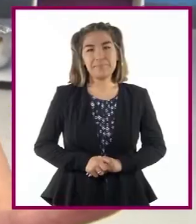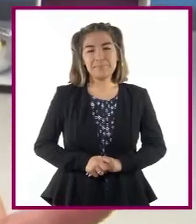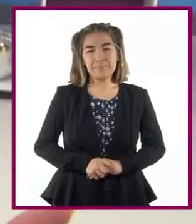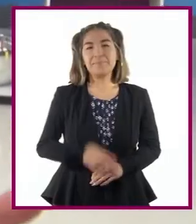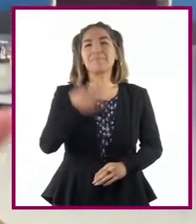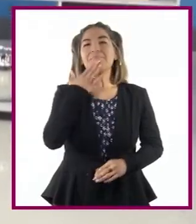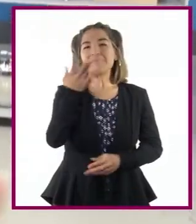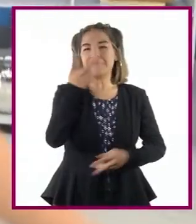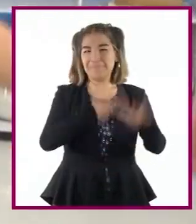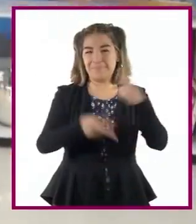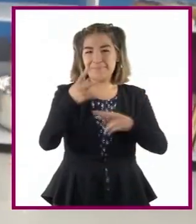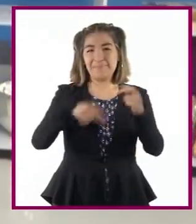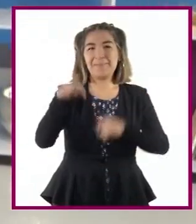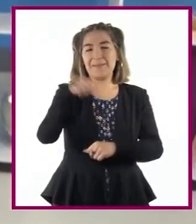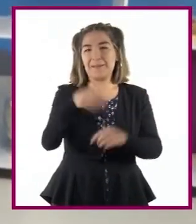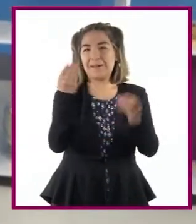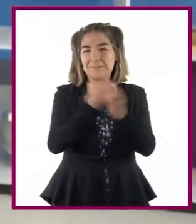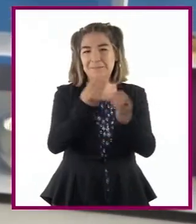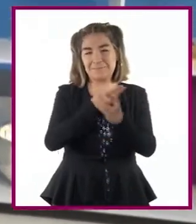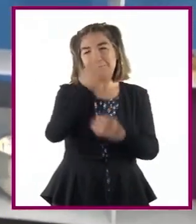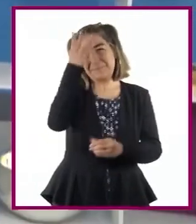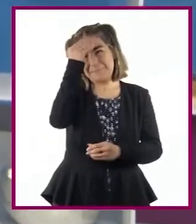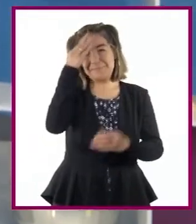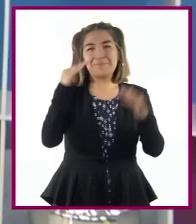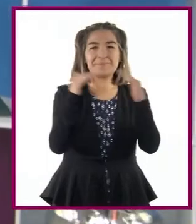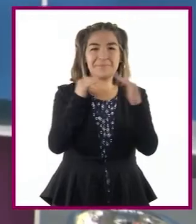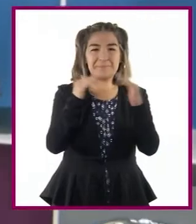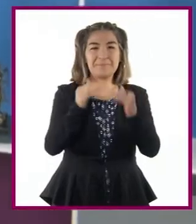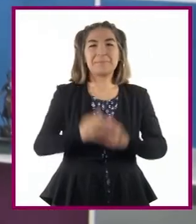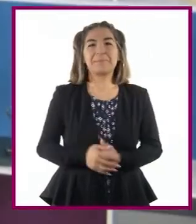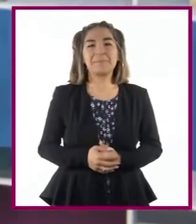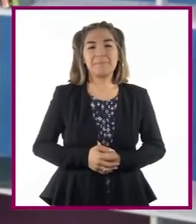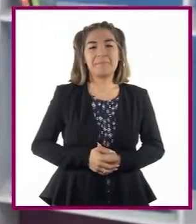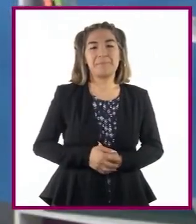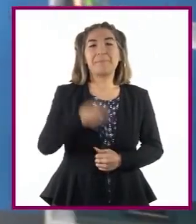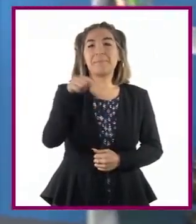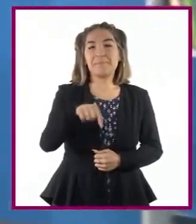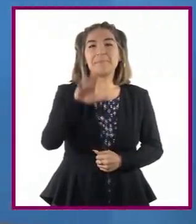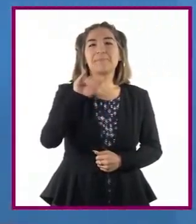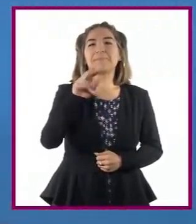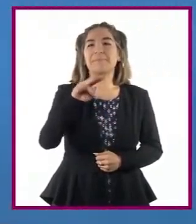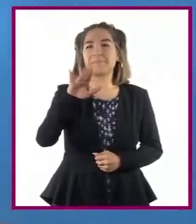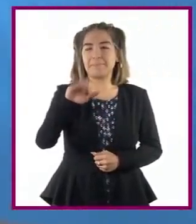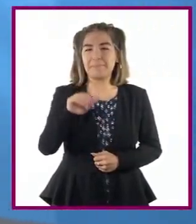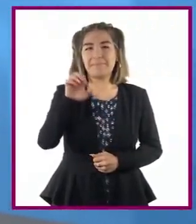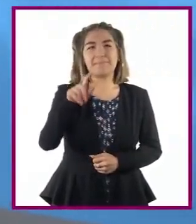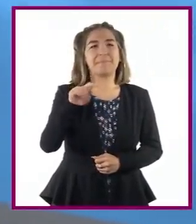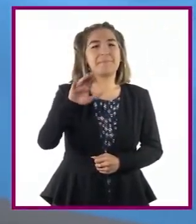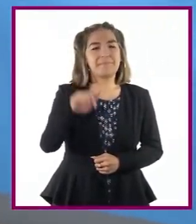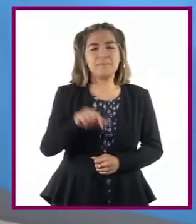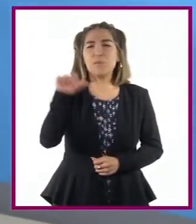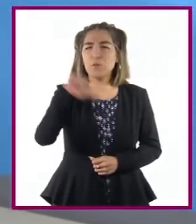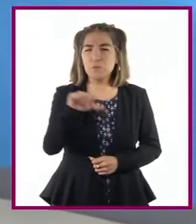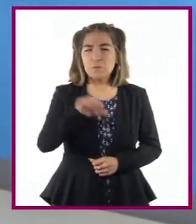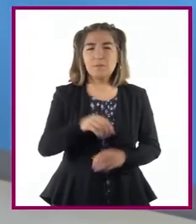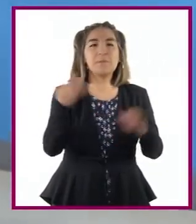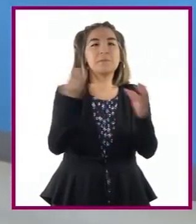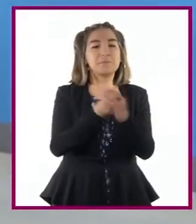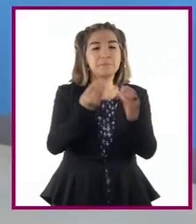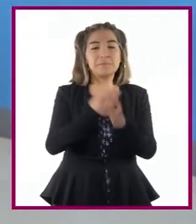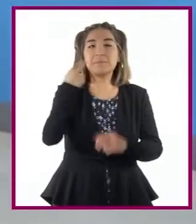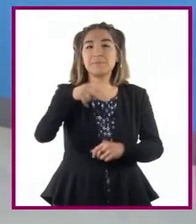Bienvenidas y bienvenidos a una sesión más de Aprende en Casa, en la asignatura Formación Cívica y Ética. En esta sesión